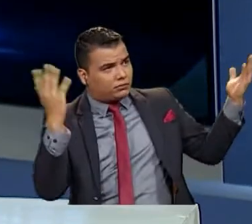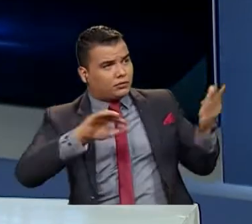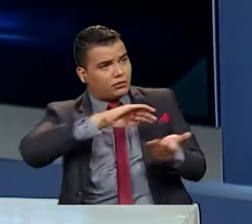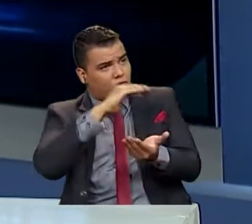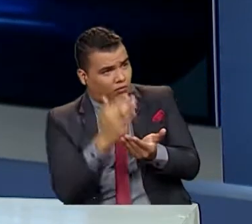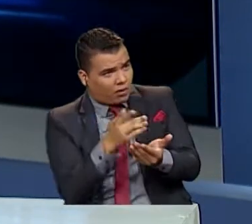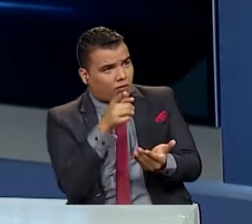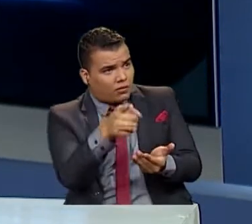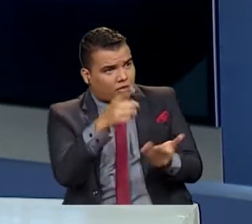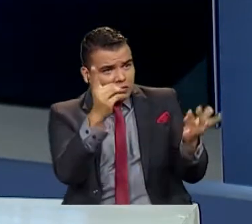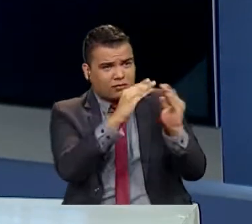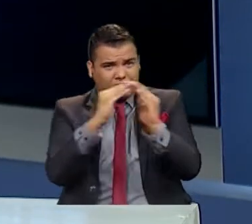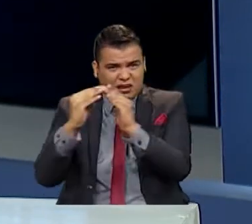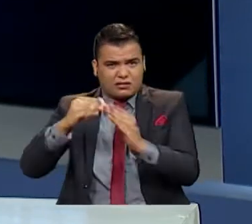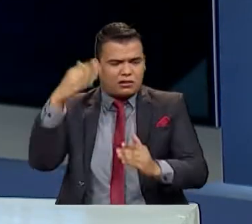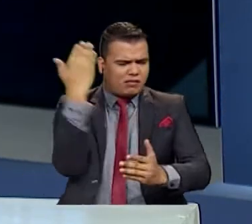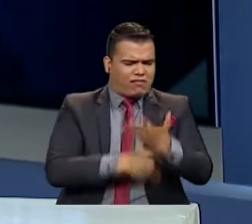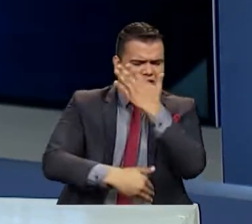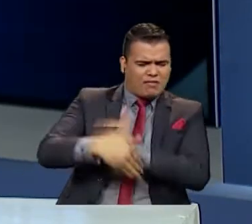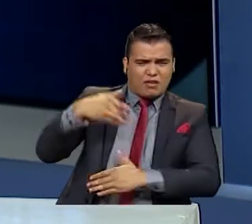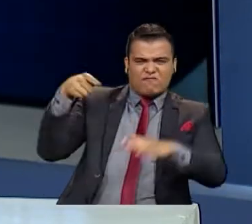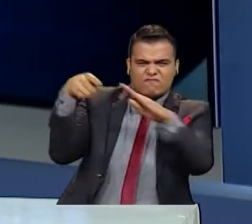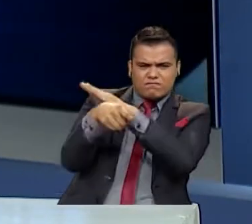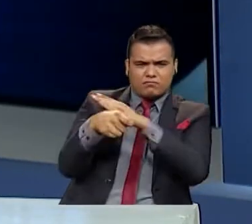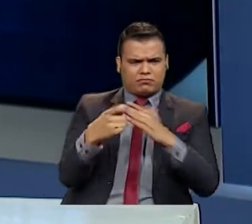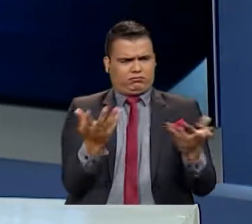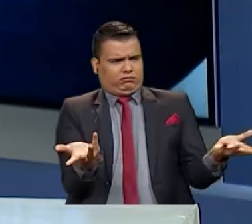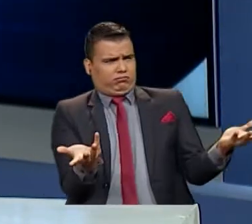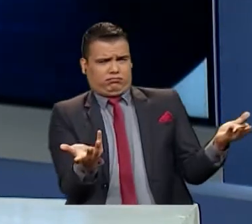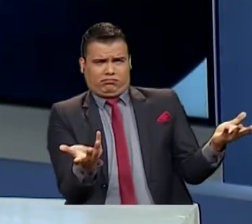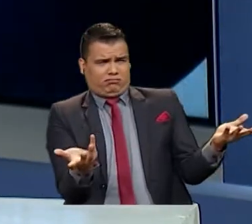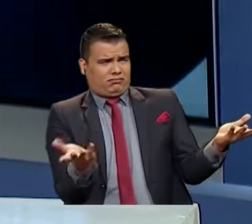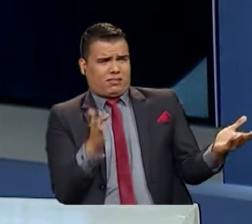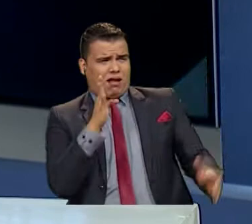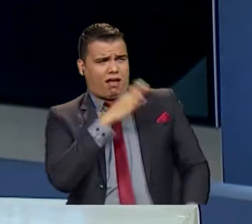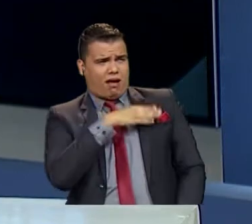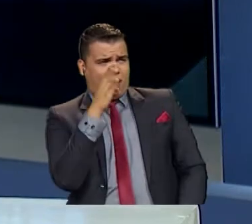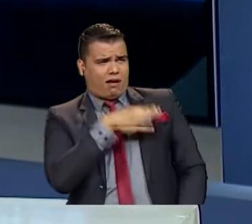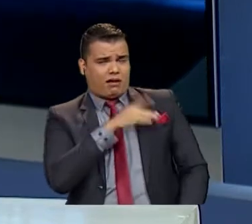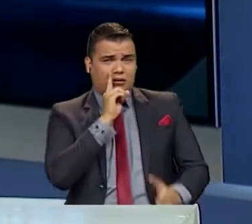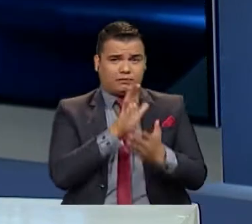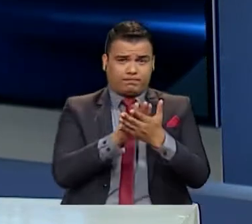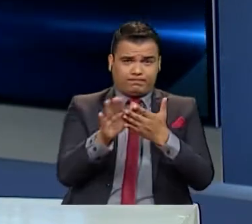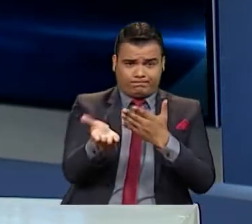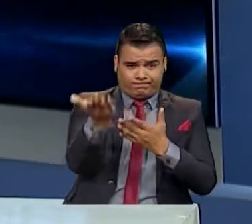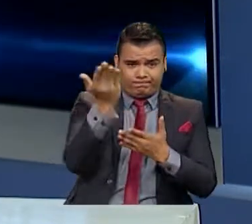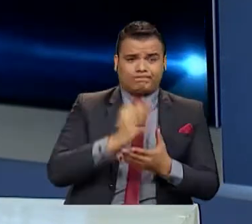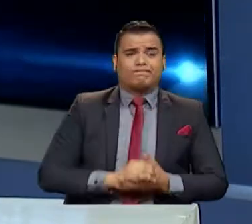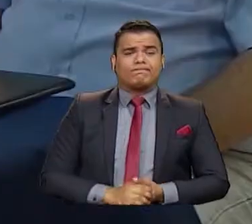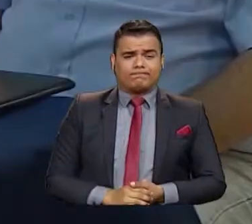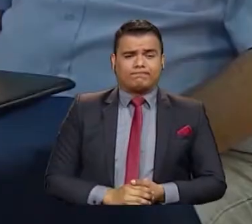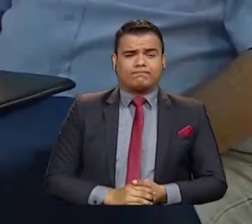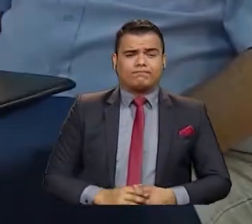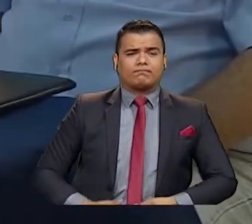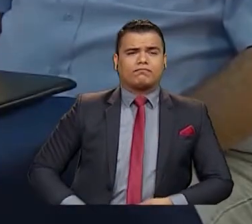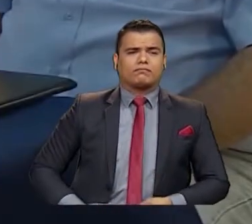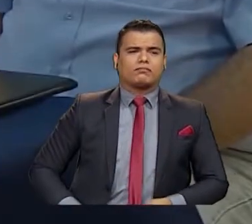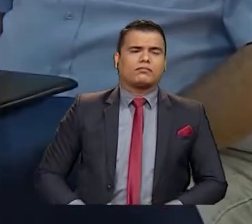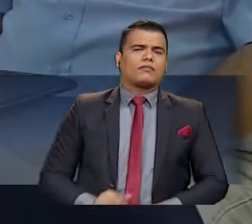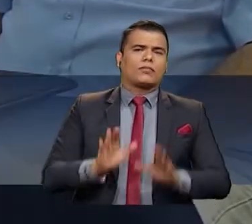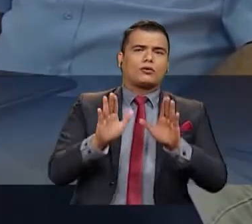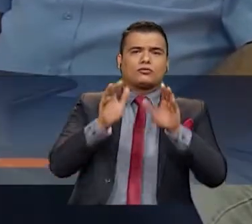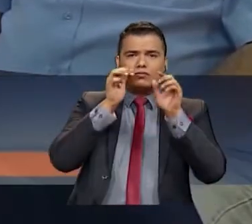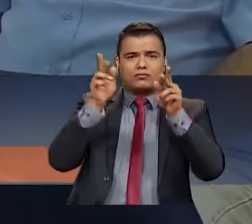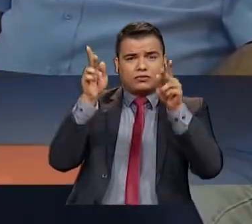Tumaco hay casas de pique. El gobernador nariñense desestimó estas versiones. Informa Winston Viracachapava. A pesar que el